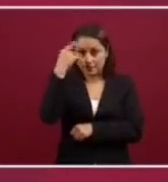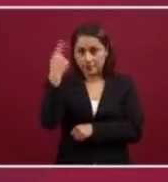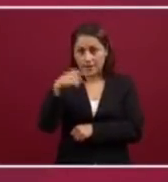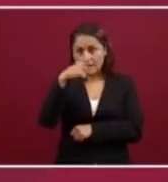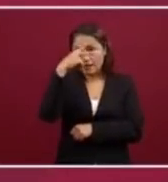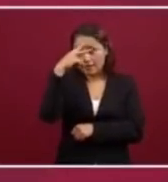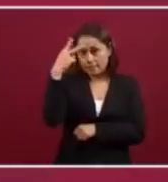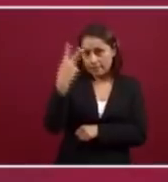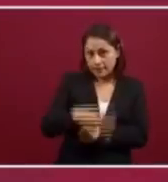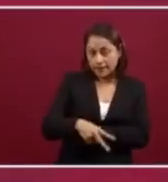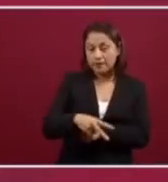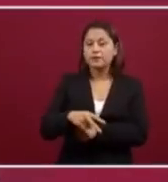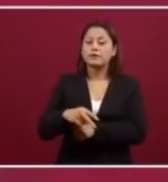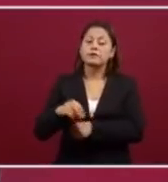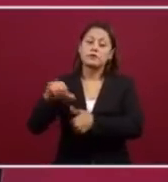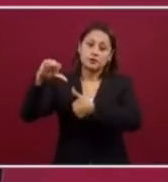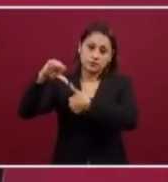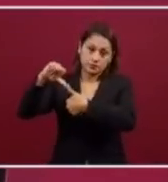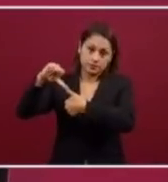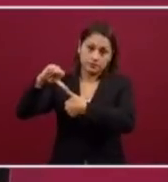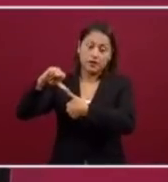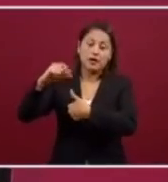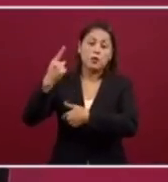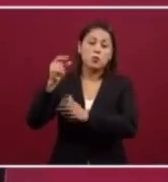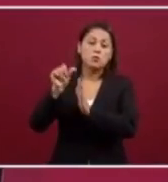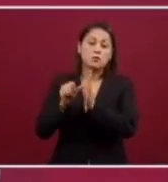que fuese presentado ya hace más de un mes,